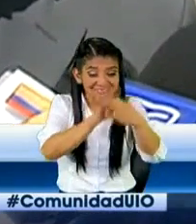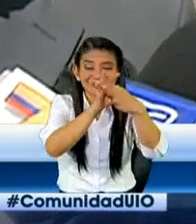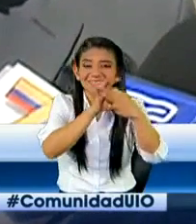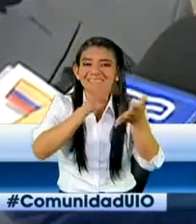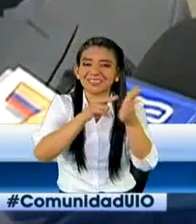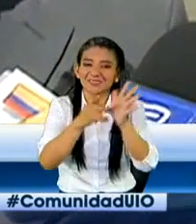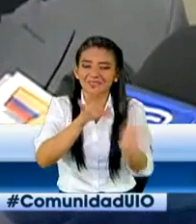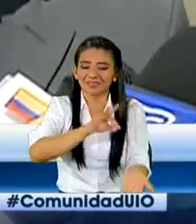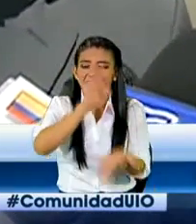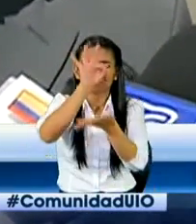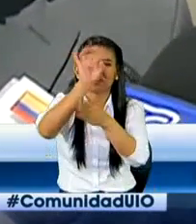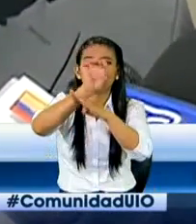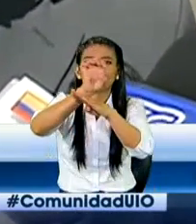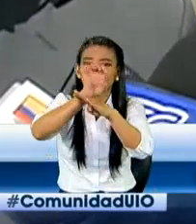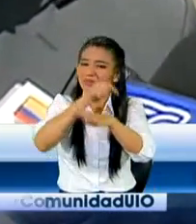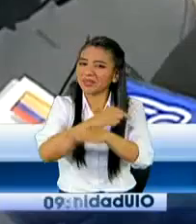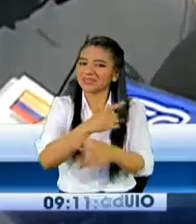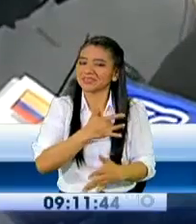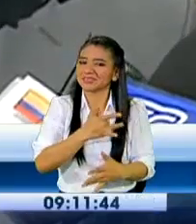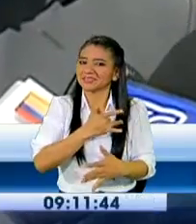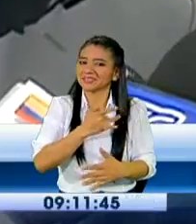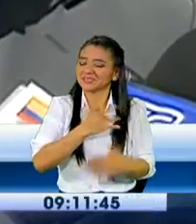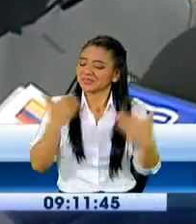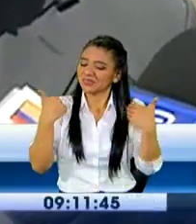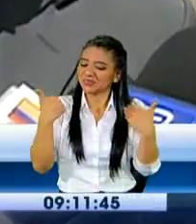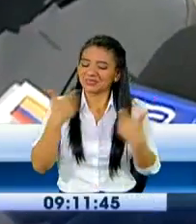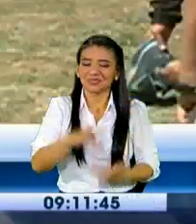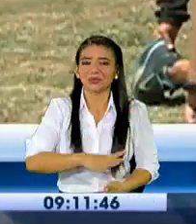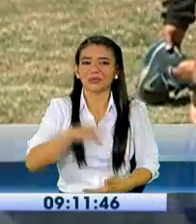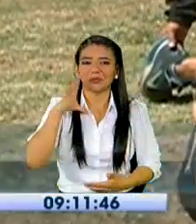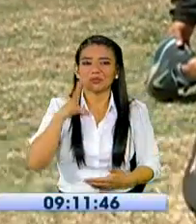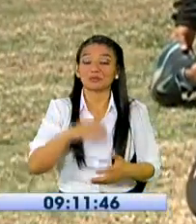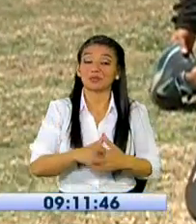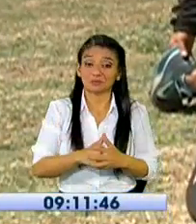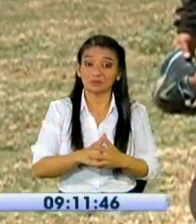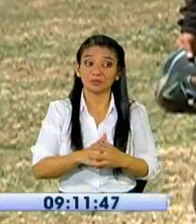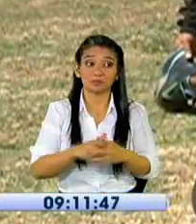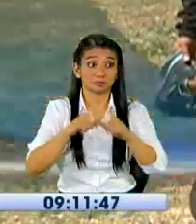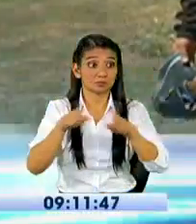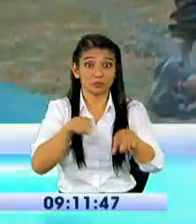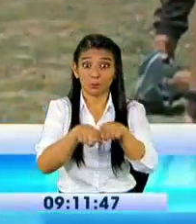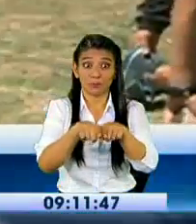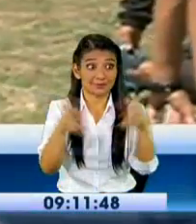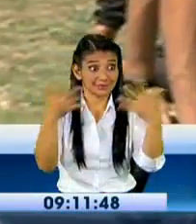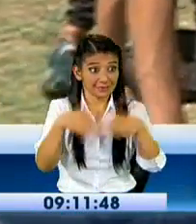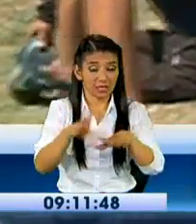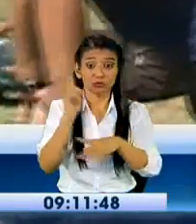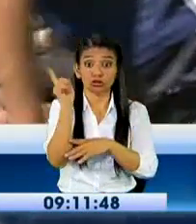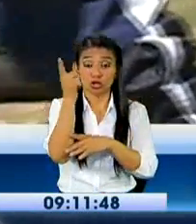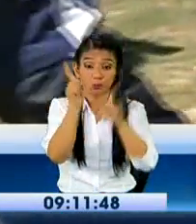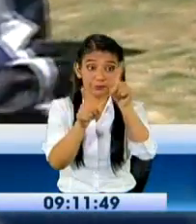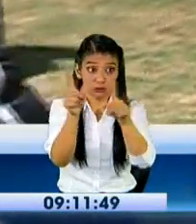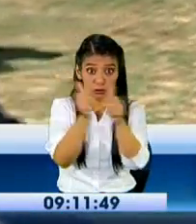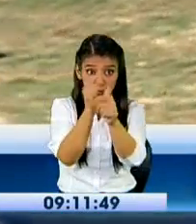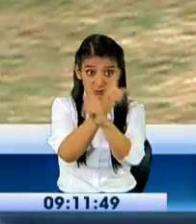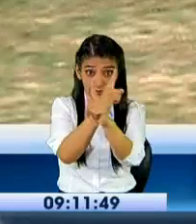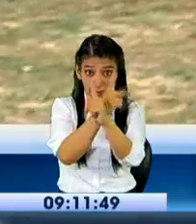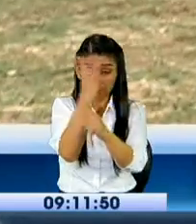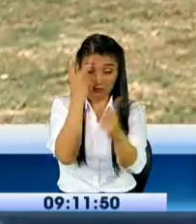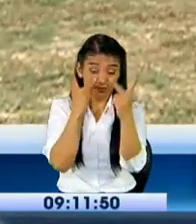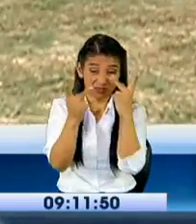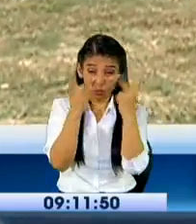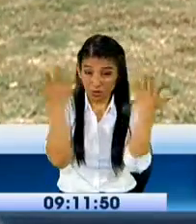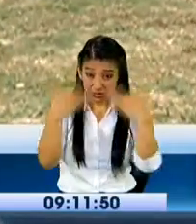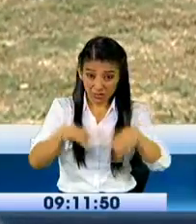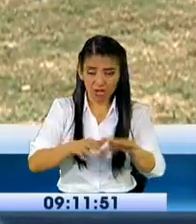a representar al país y eso es de mucho orgullo para mí. Pero la competencia no solo está dirigida para personas con discapacidad